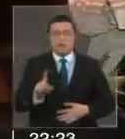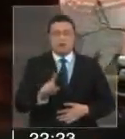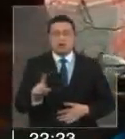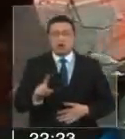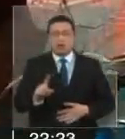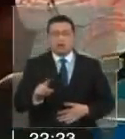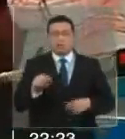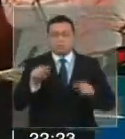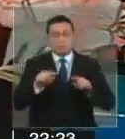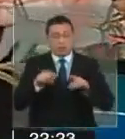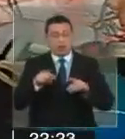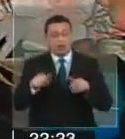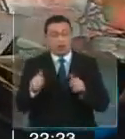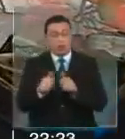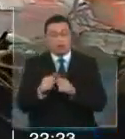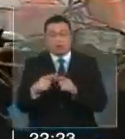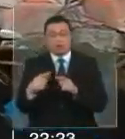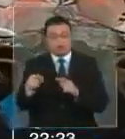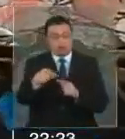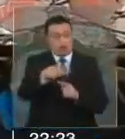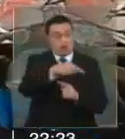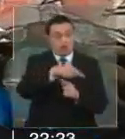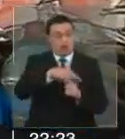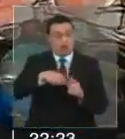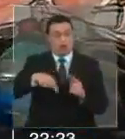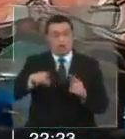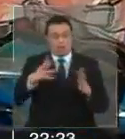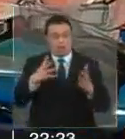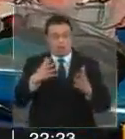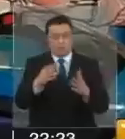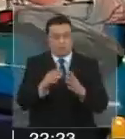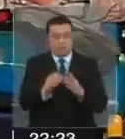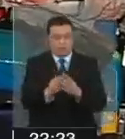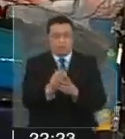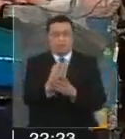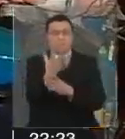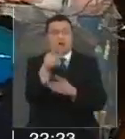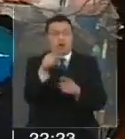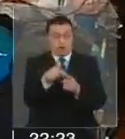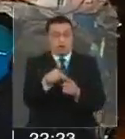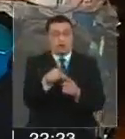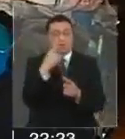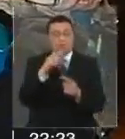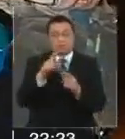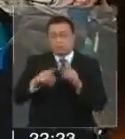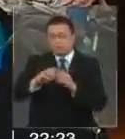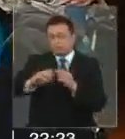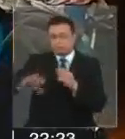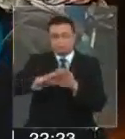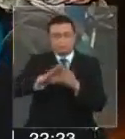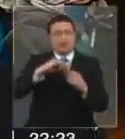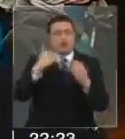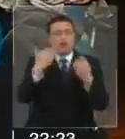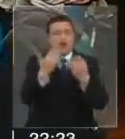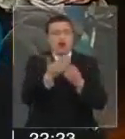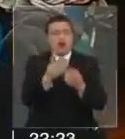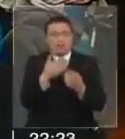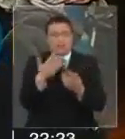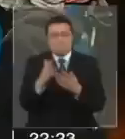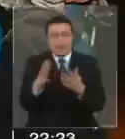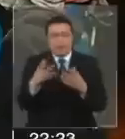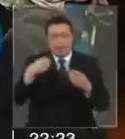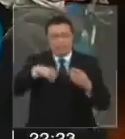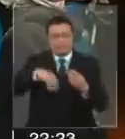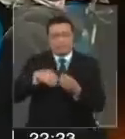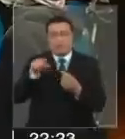En medio de todos, eres una bomba feroz que echa por tierra nuestra precariedad escondida. Aquí